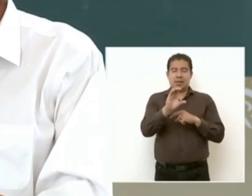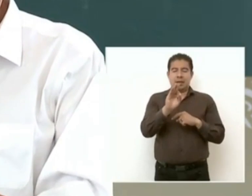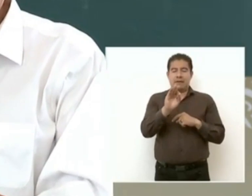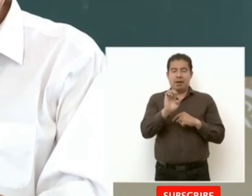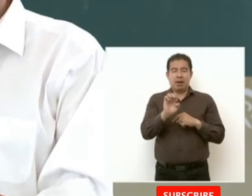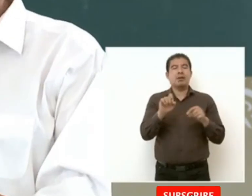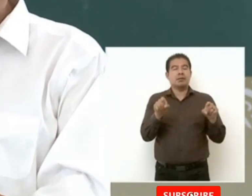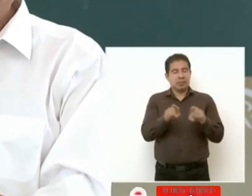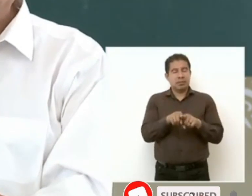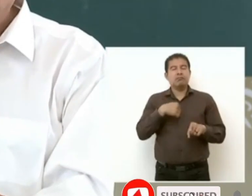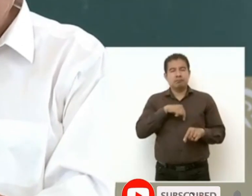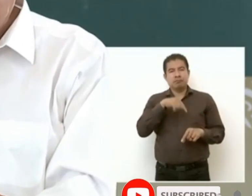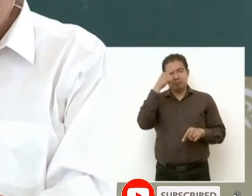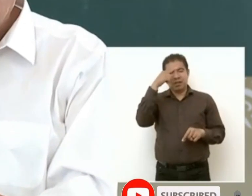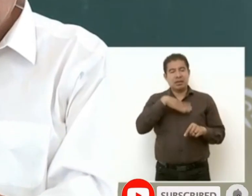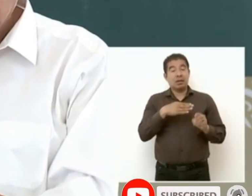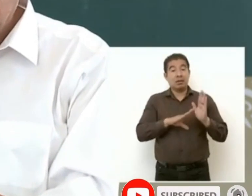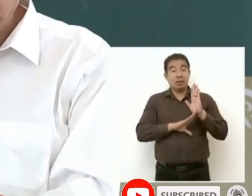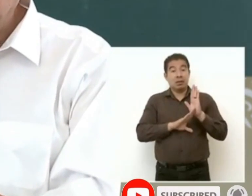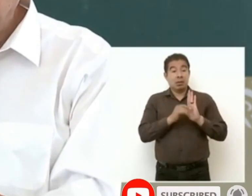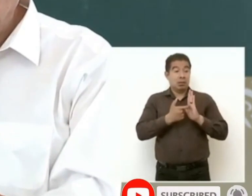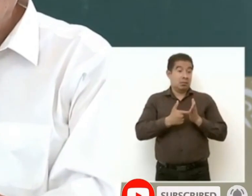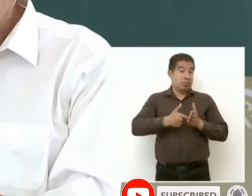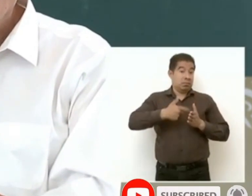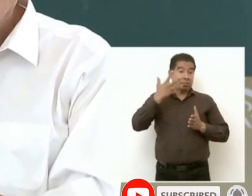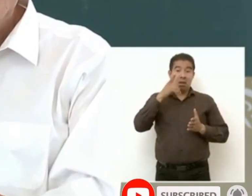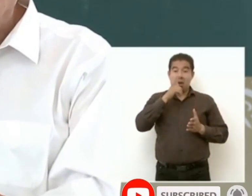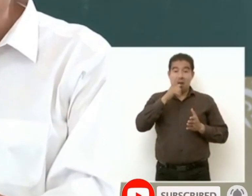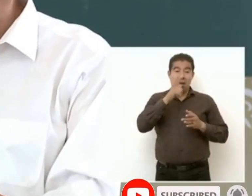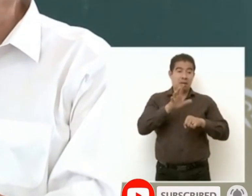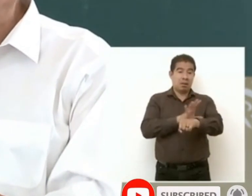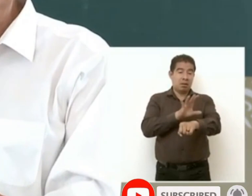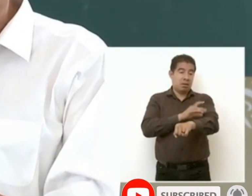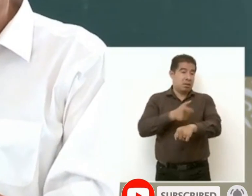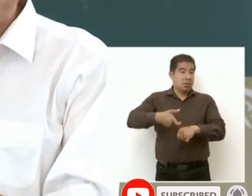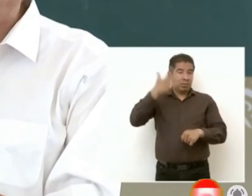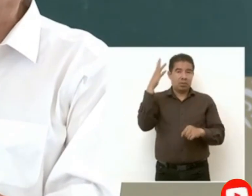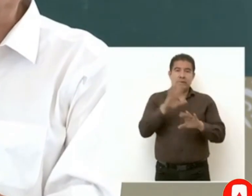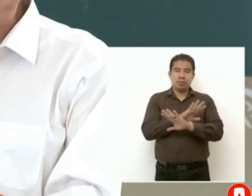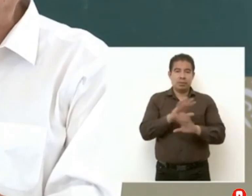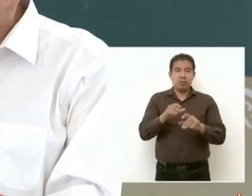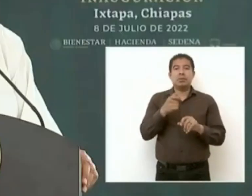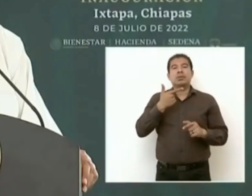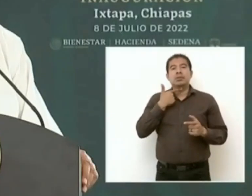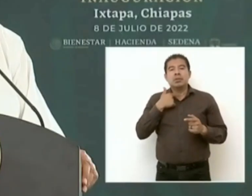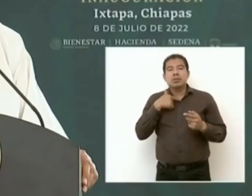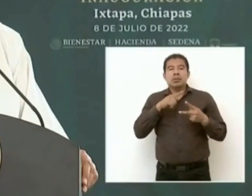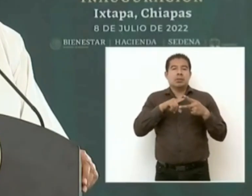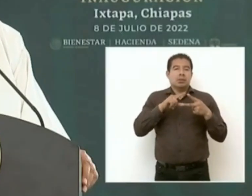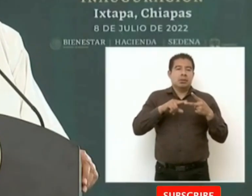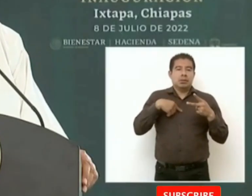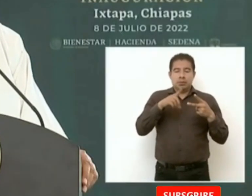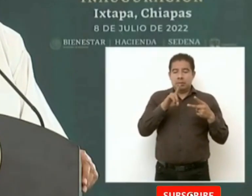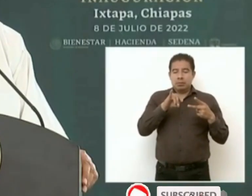Electricidad, también para que no aumente el precio de la luz, que no aumente el precio de las gasolinas,